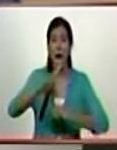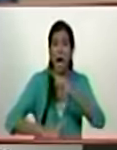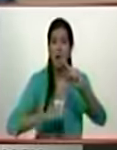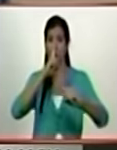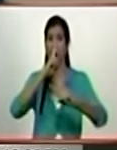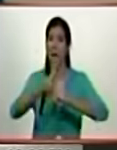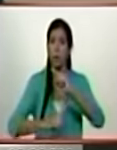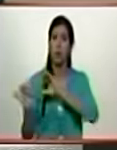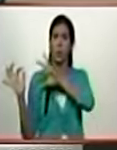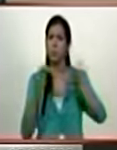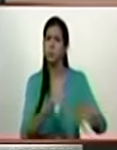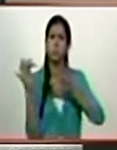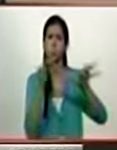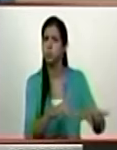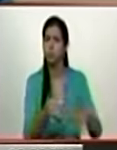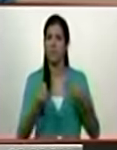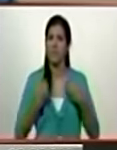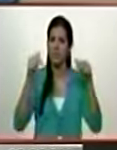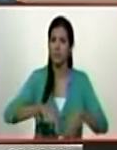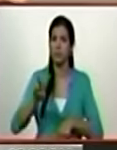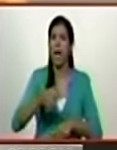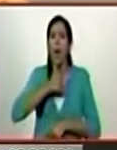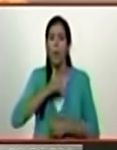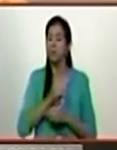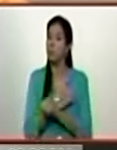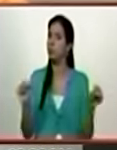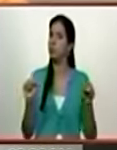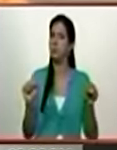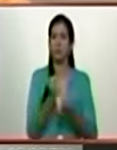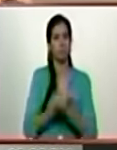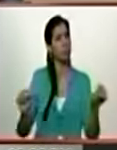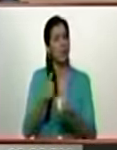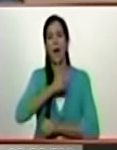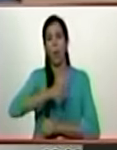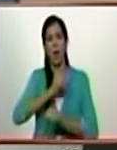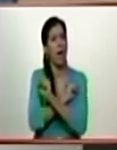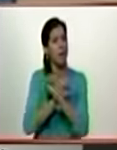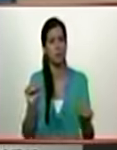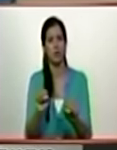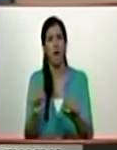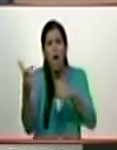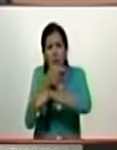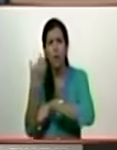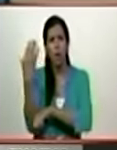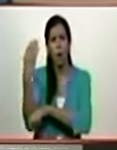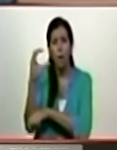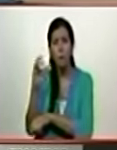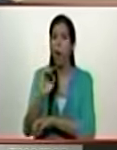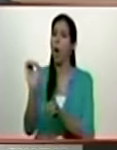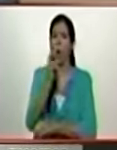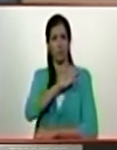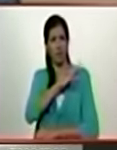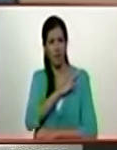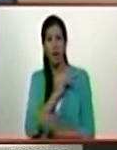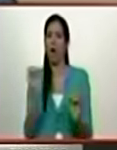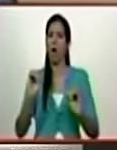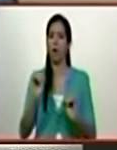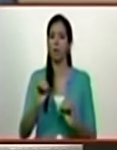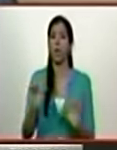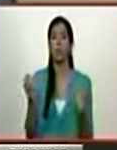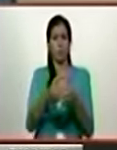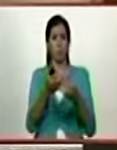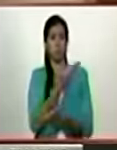aguanta ningún país del mundo. Ningún país, hermano. No venga el gobierno colombiano, ni sus autoridades, ni la burguesía